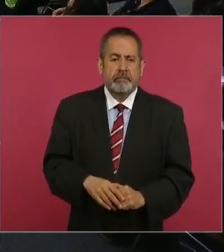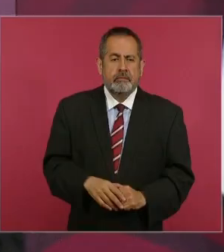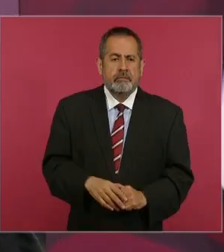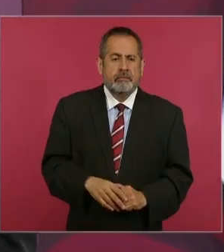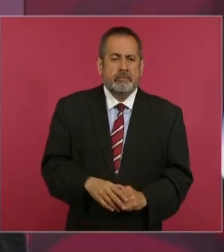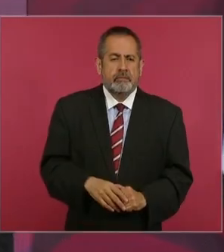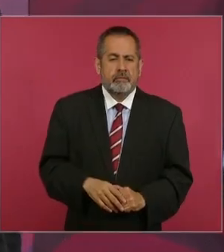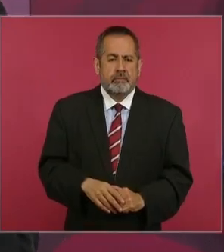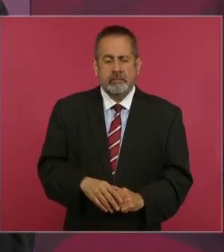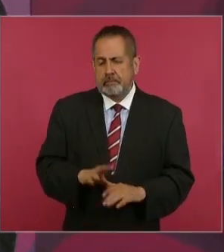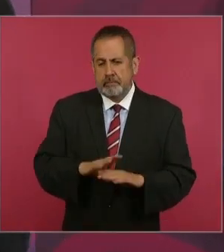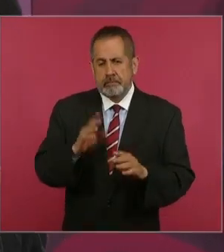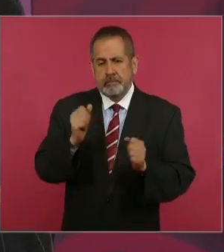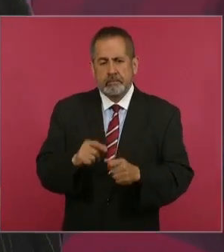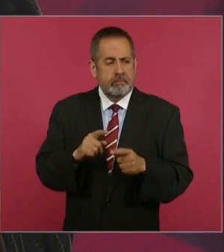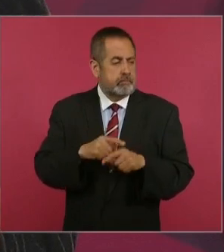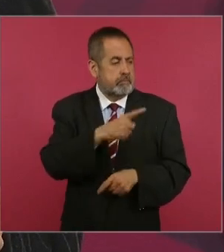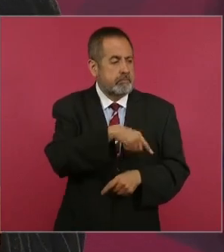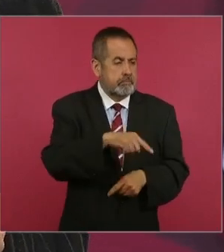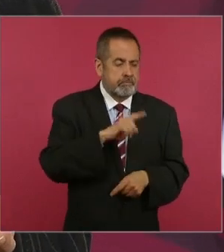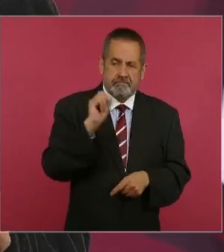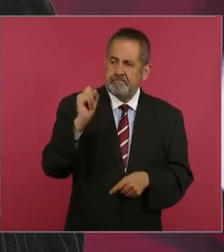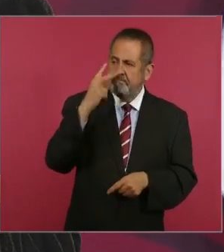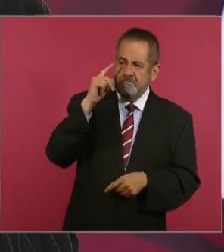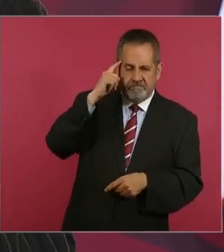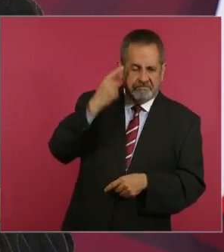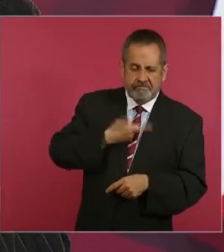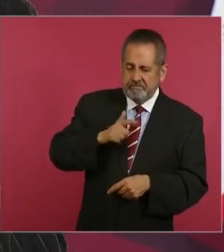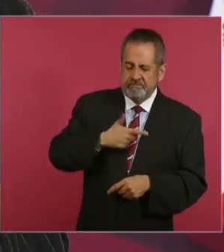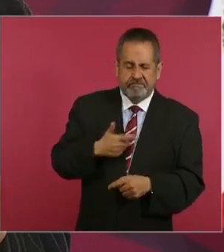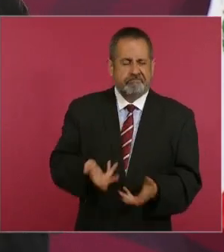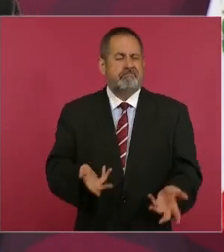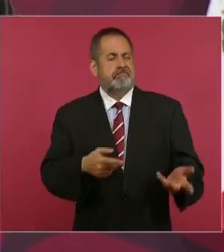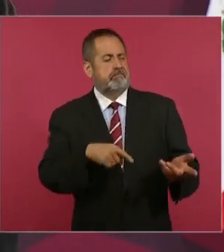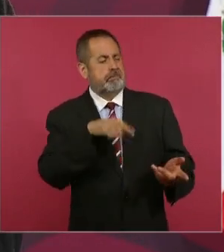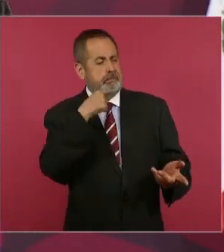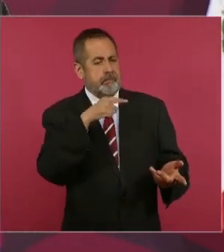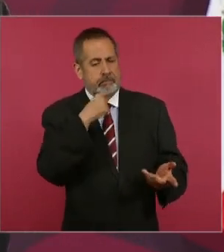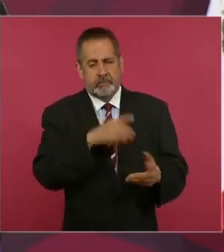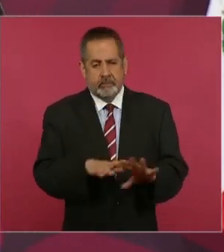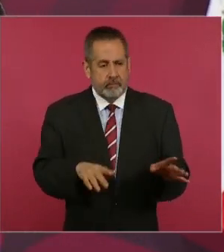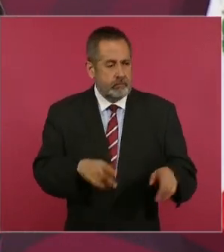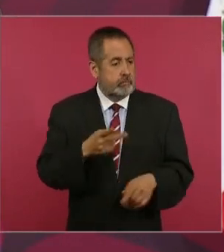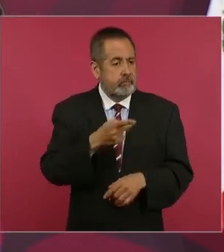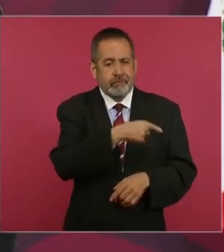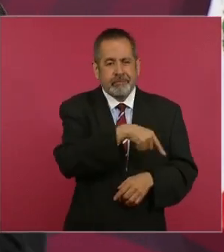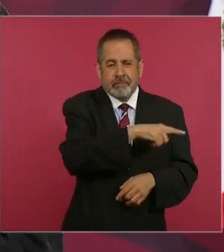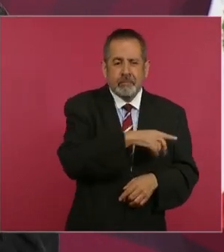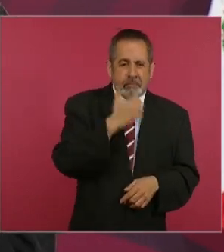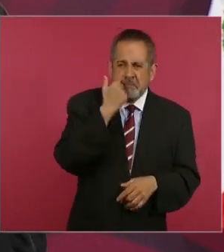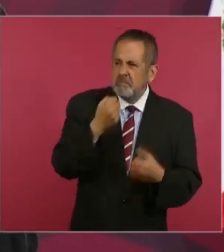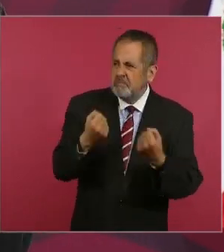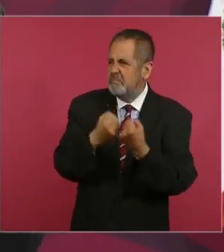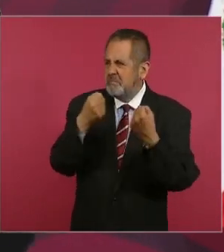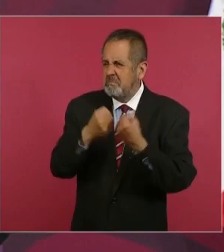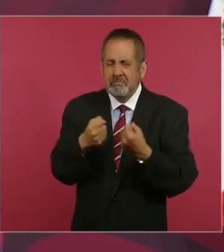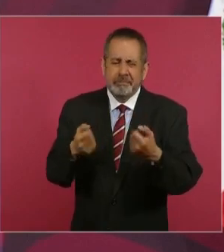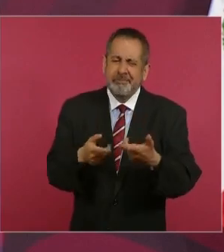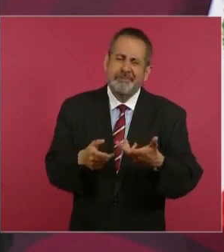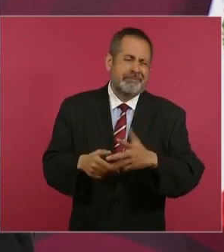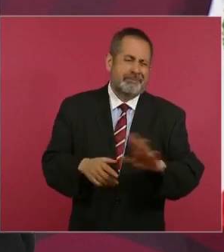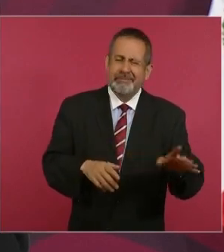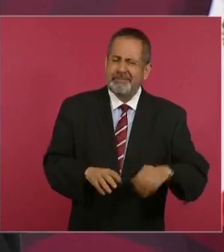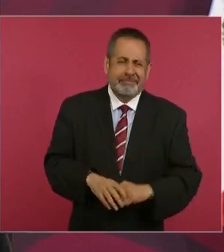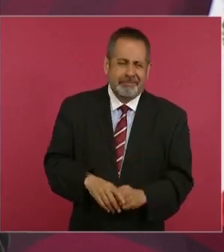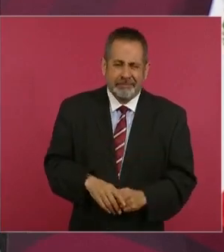ya seguramente No les gustó porque pues ellos quieren es lo mismo de